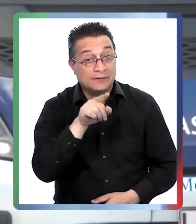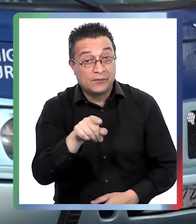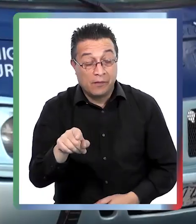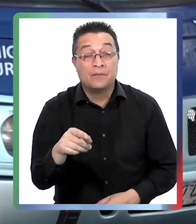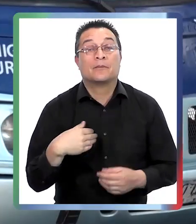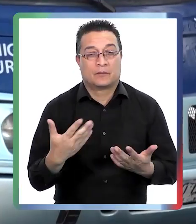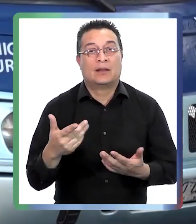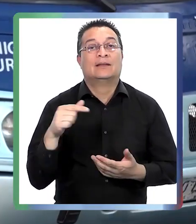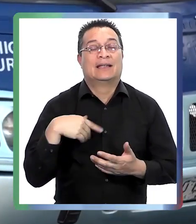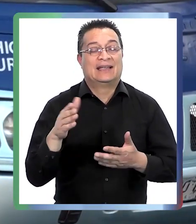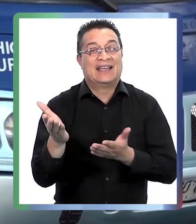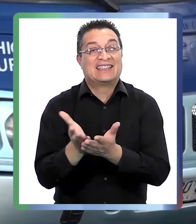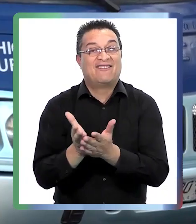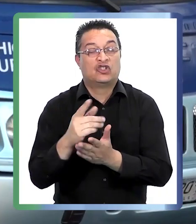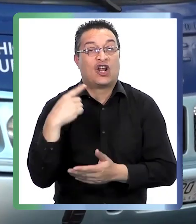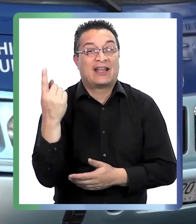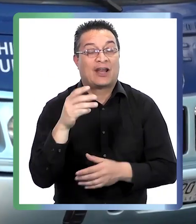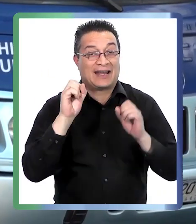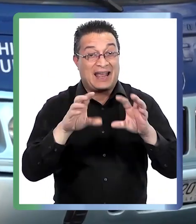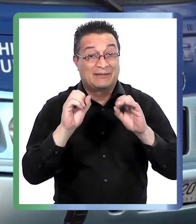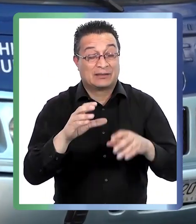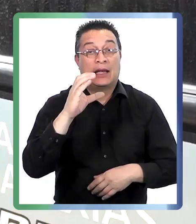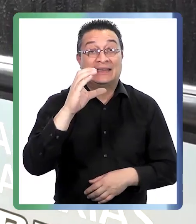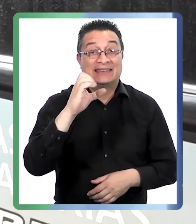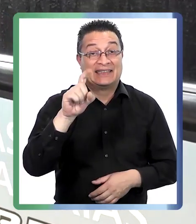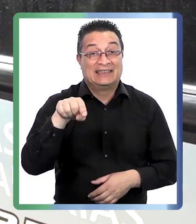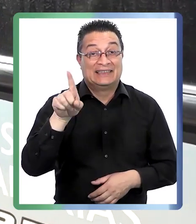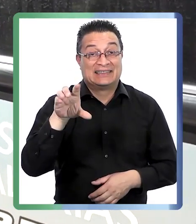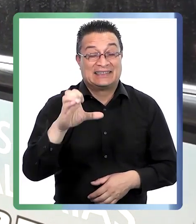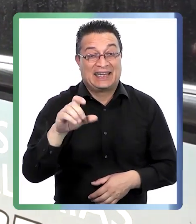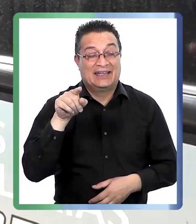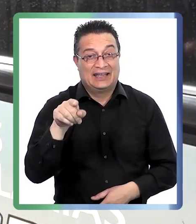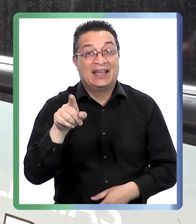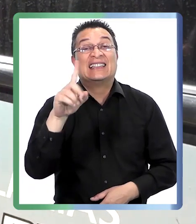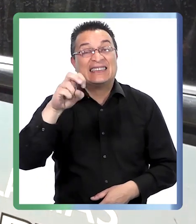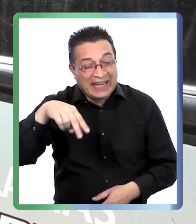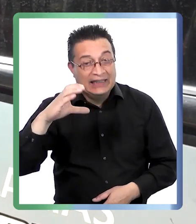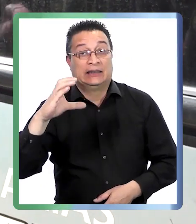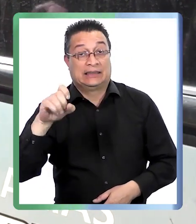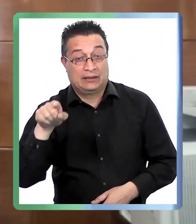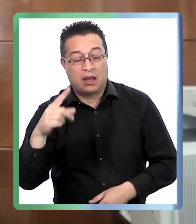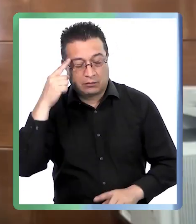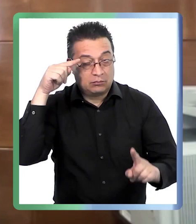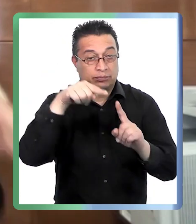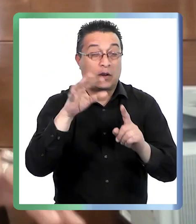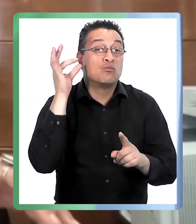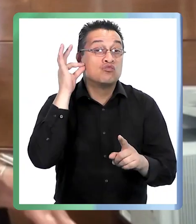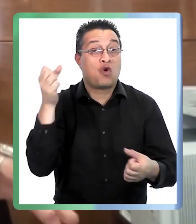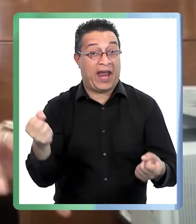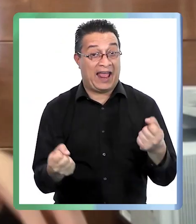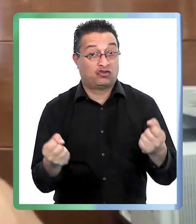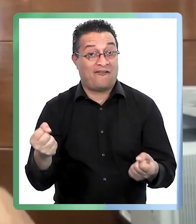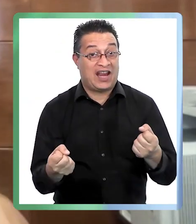en ese sentido, desde el Servicio Nacional de la Capacitación, el CENSE, estamos llevando adelante un programa enfocado en